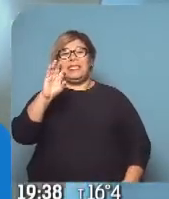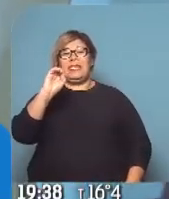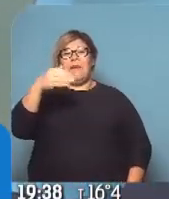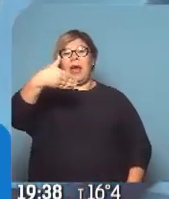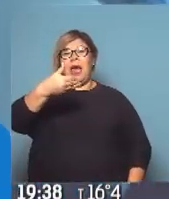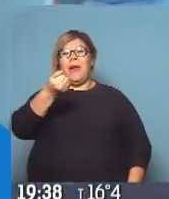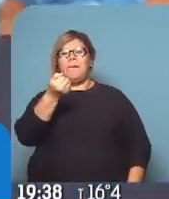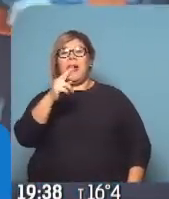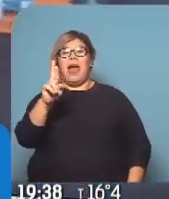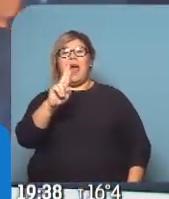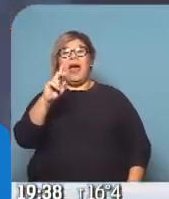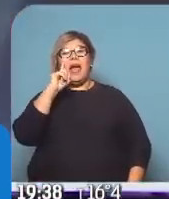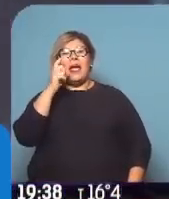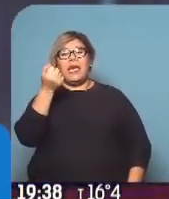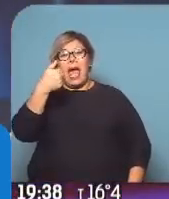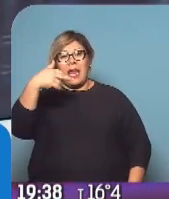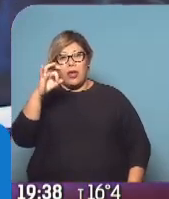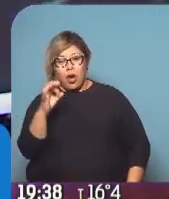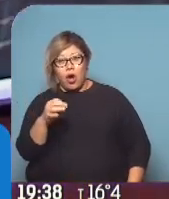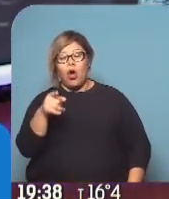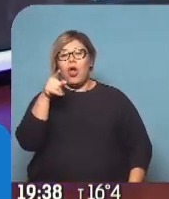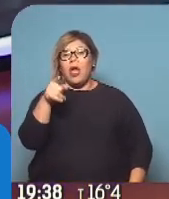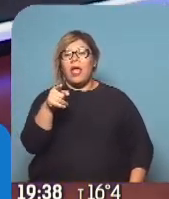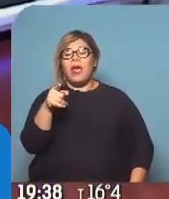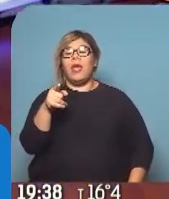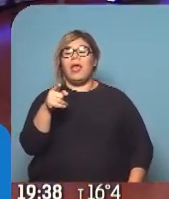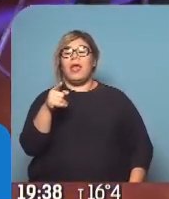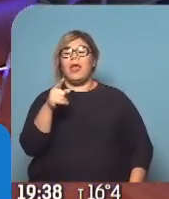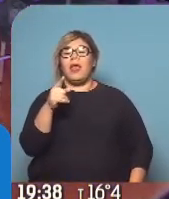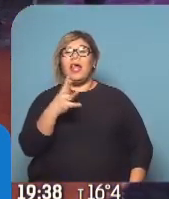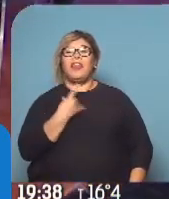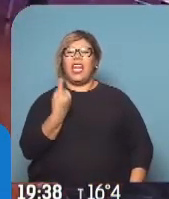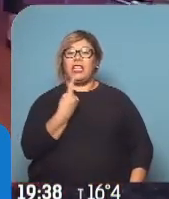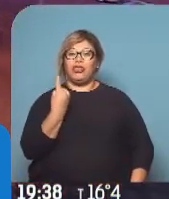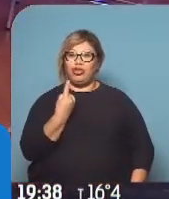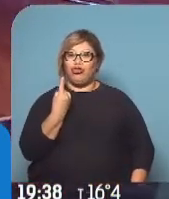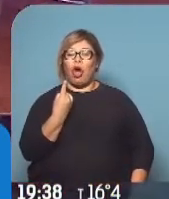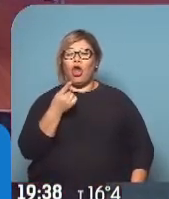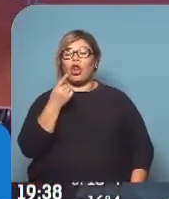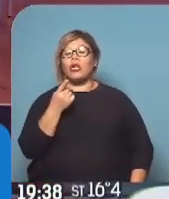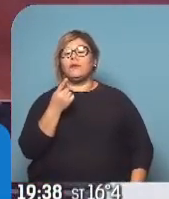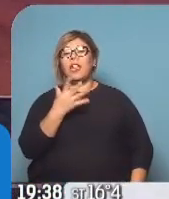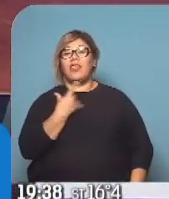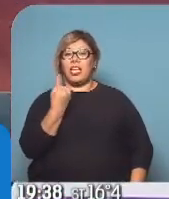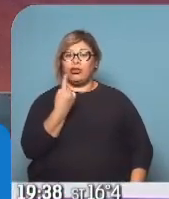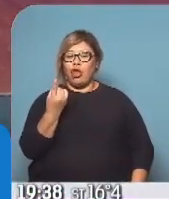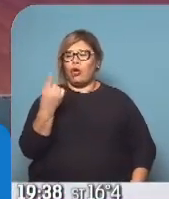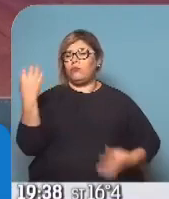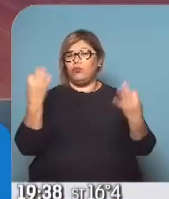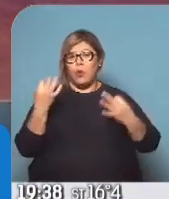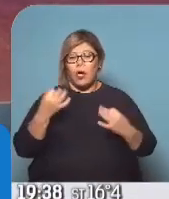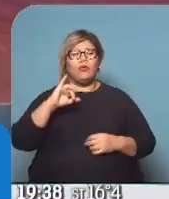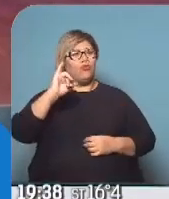muestra que cada detalle que está en todo realmente un gran director grande todo el gran guionista